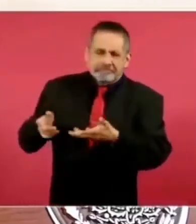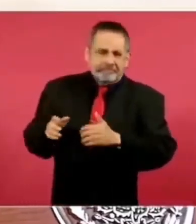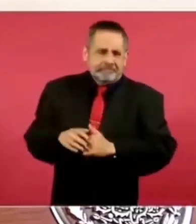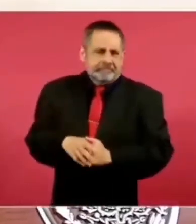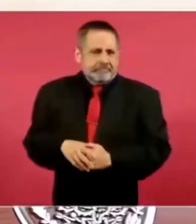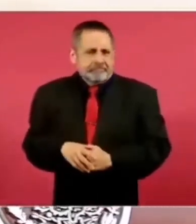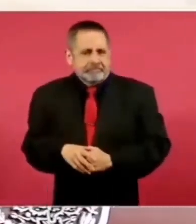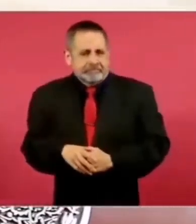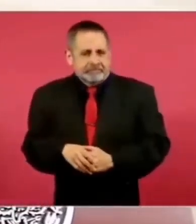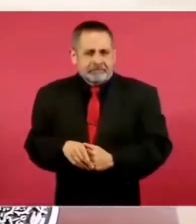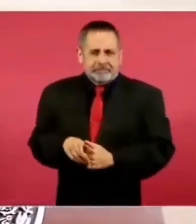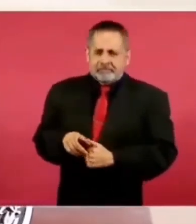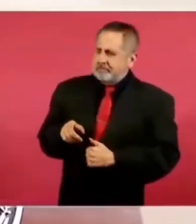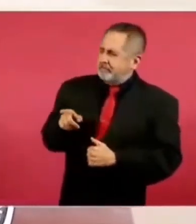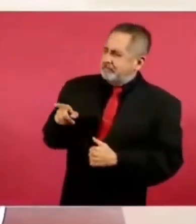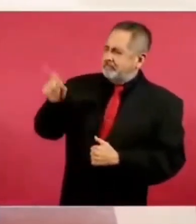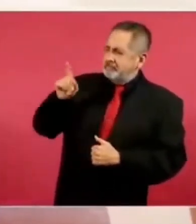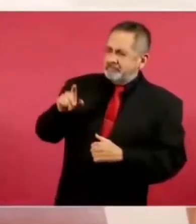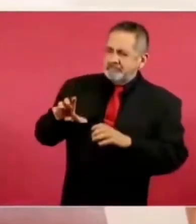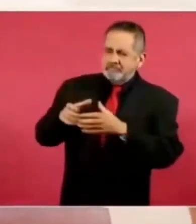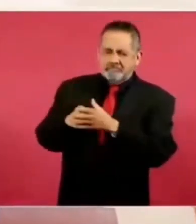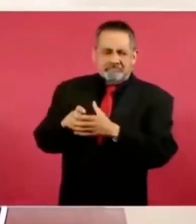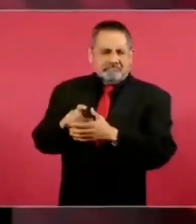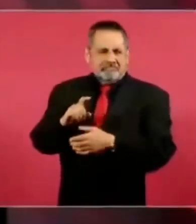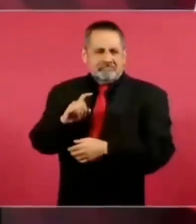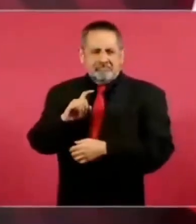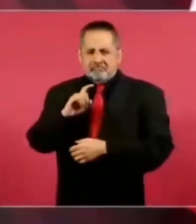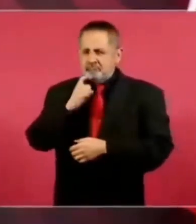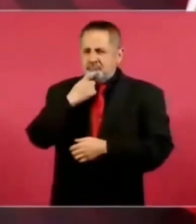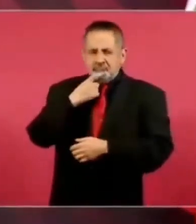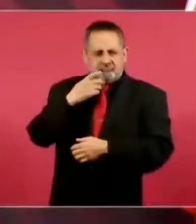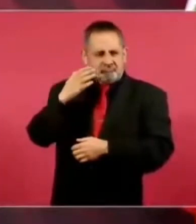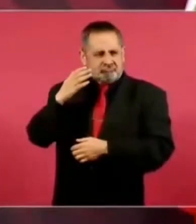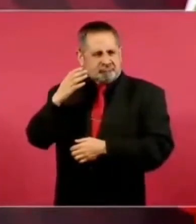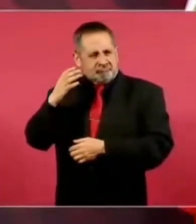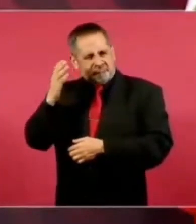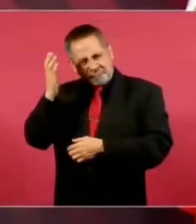Andrés Manuelovich, el dictador.